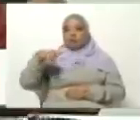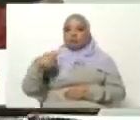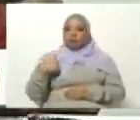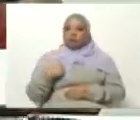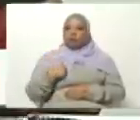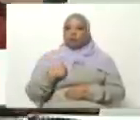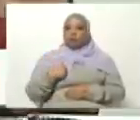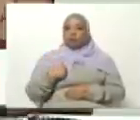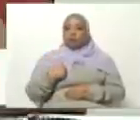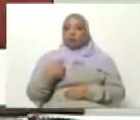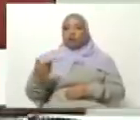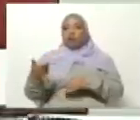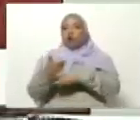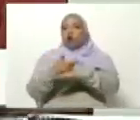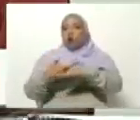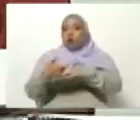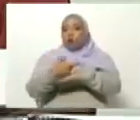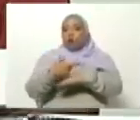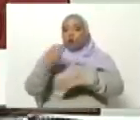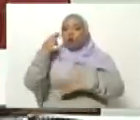nosotros, el gobierno bolivariano,